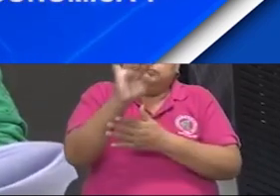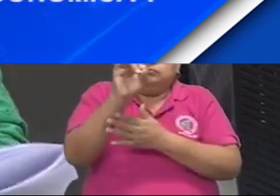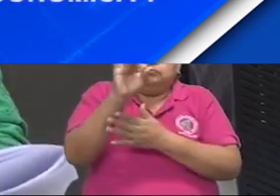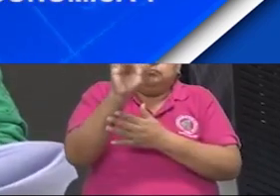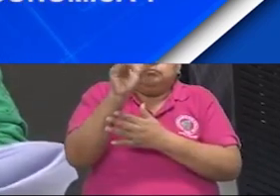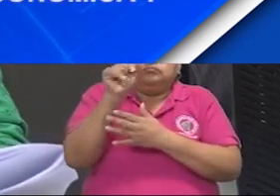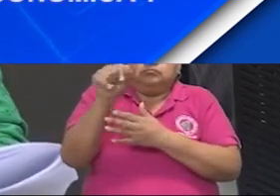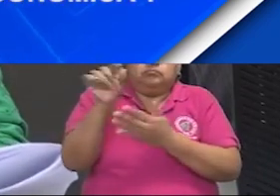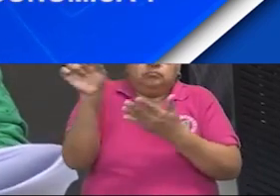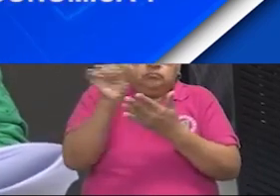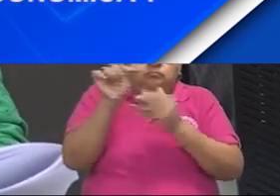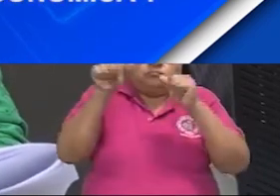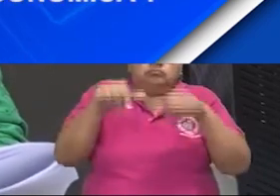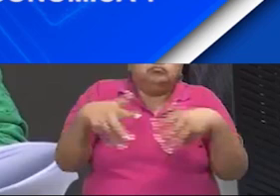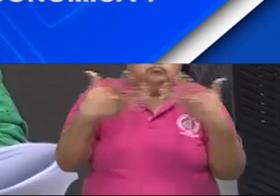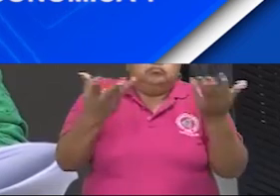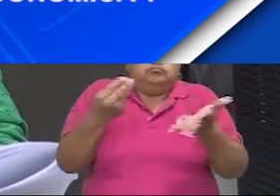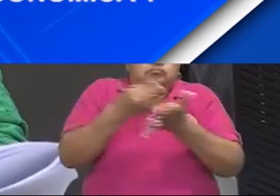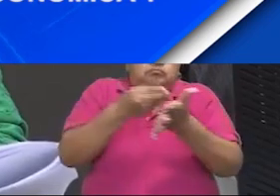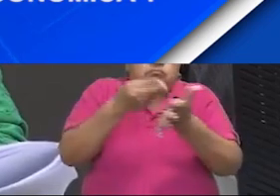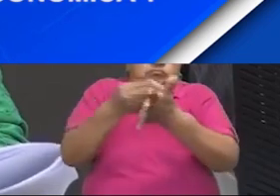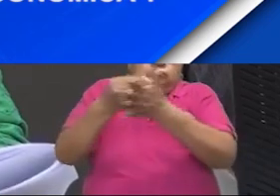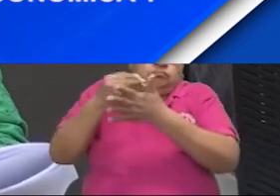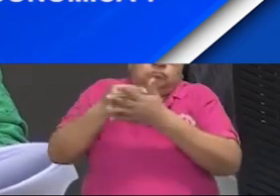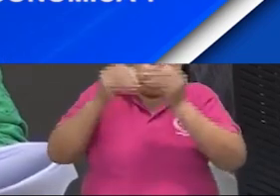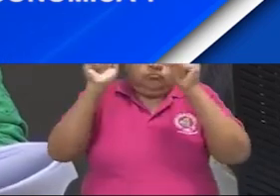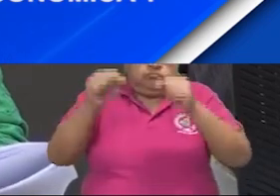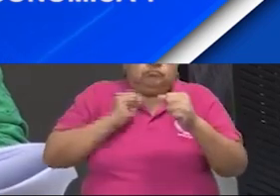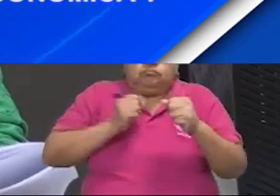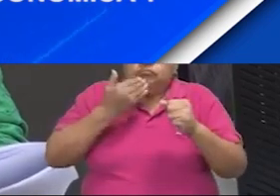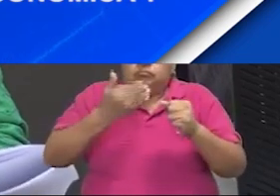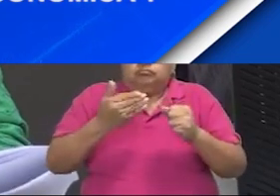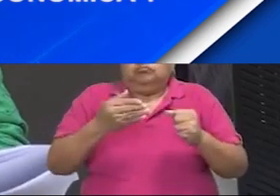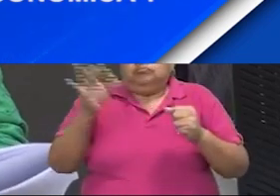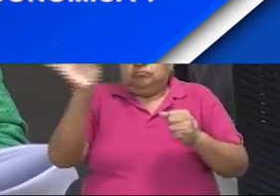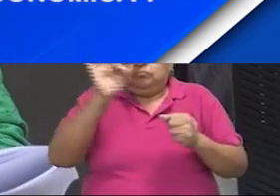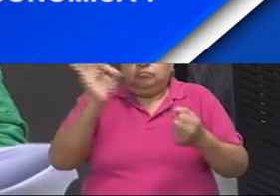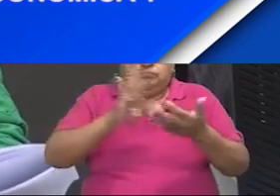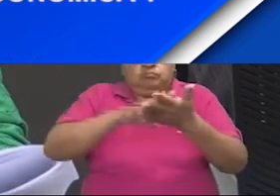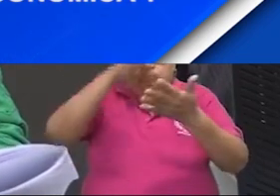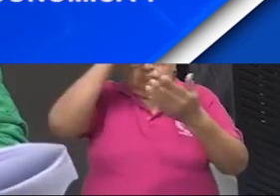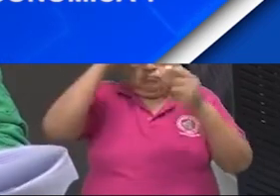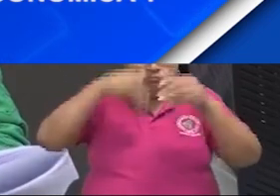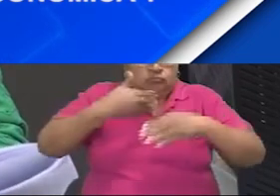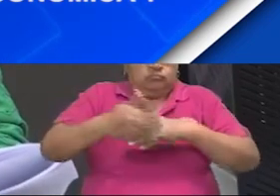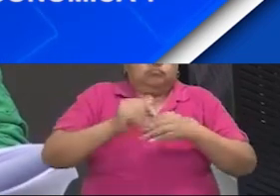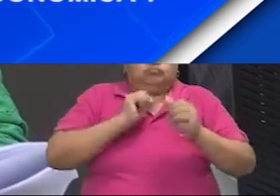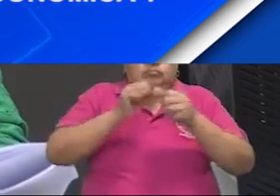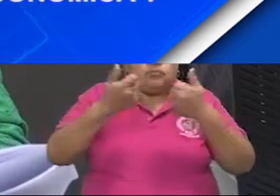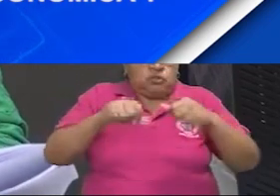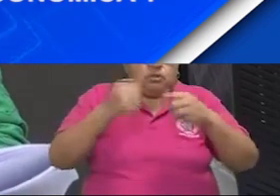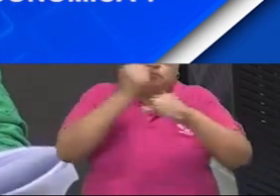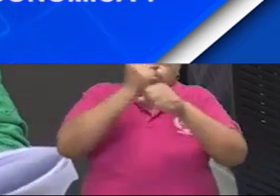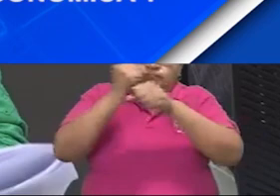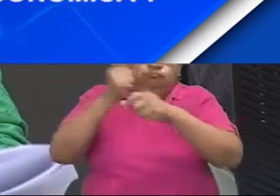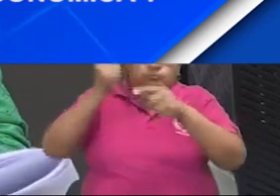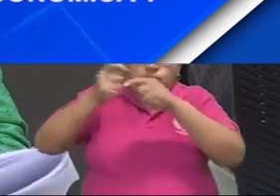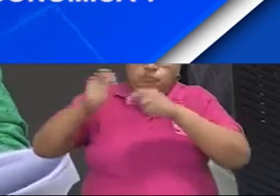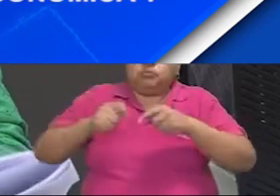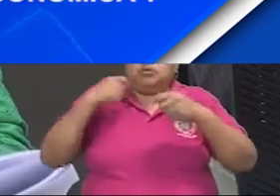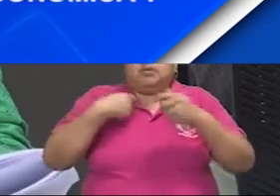encaminada a la adquisición de bienes y servicios fabricados en la República de